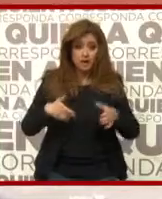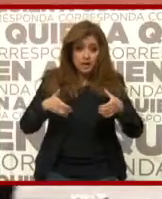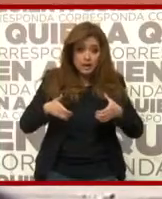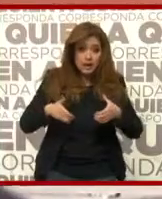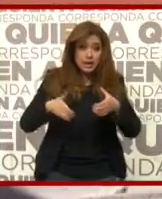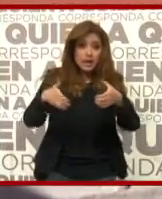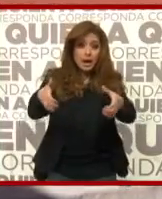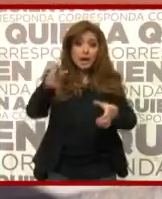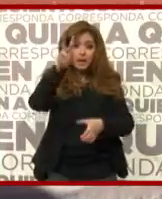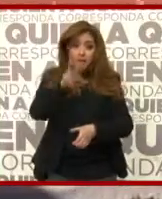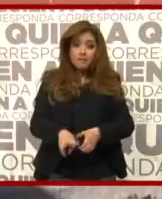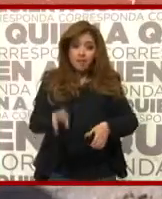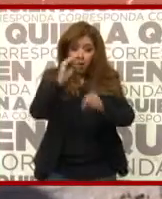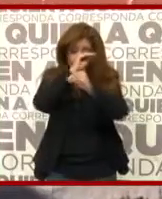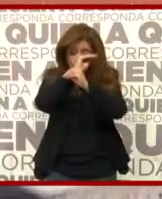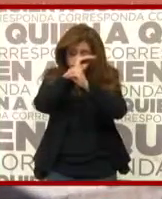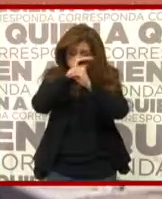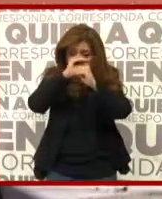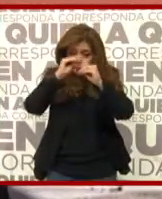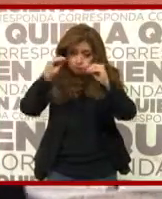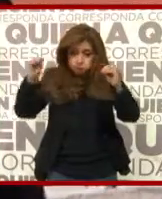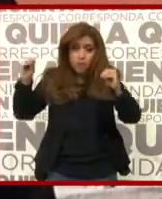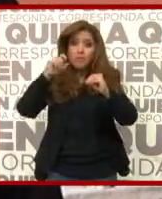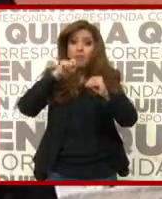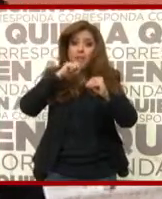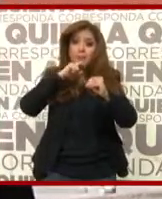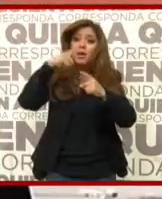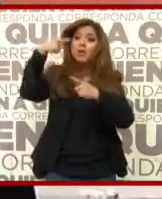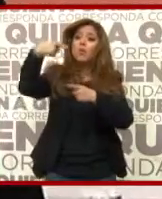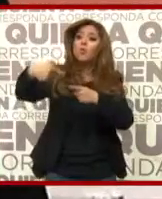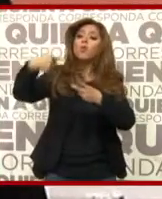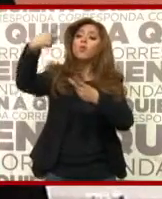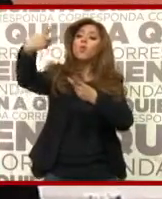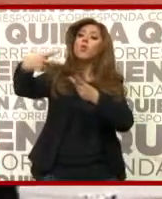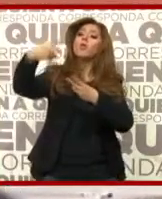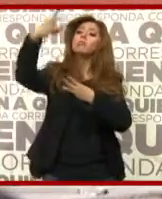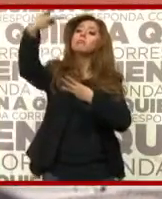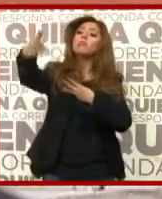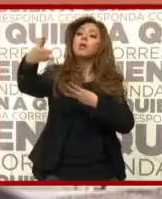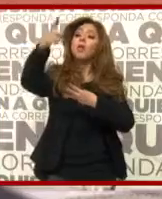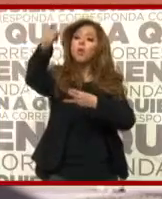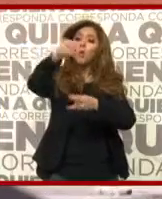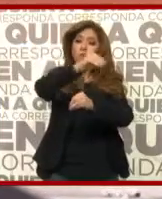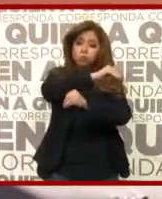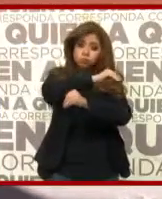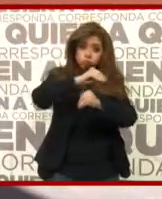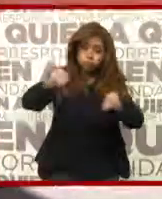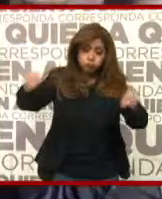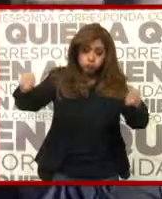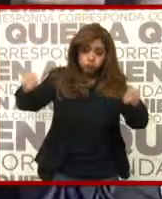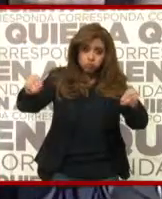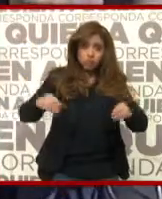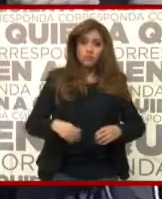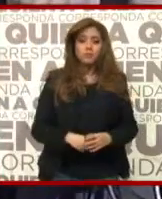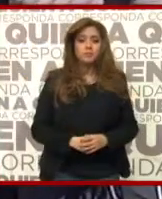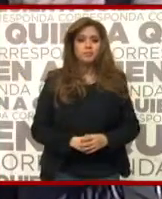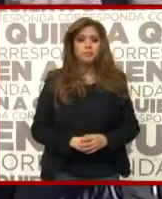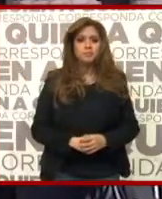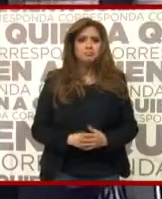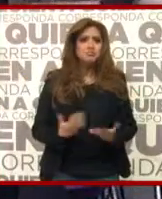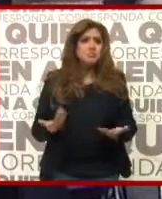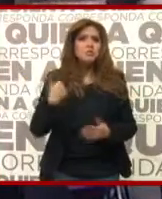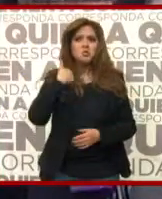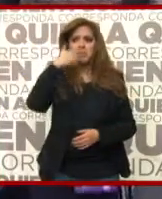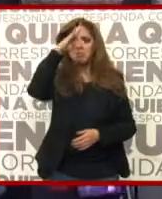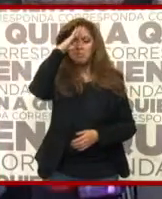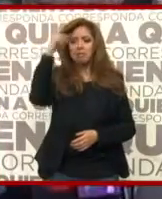cuadra, hasta allá, hasta calles, hasta arriba. Pues sí, se necesitan la